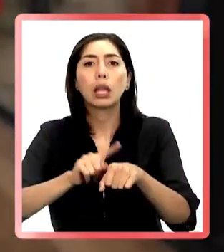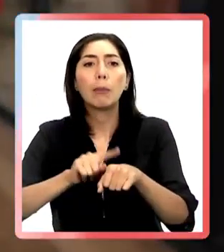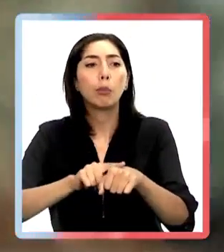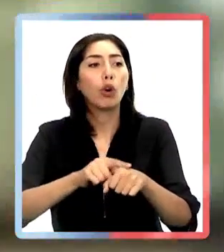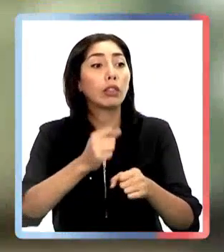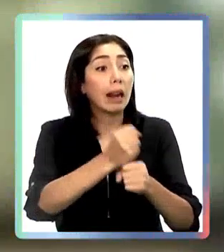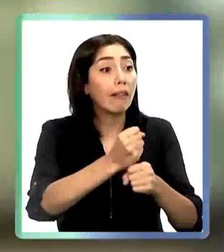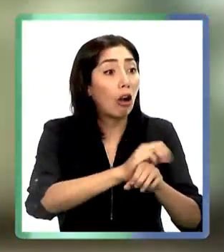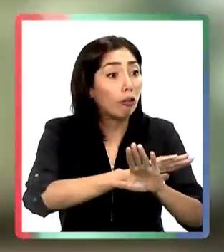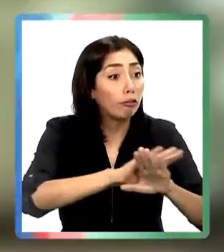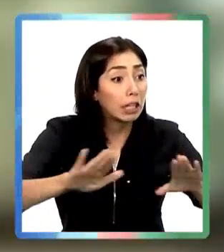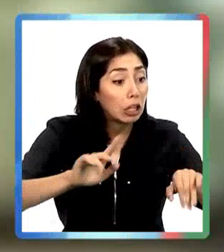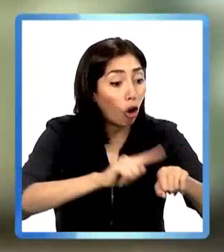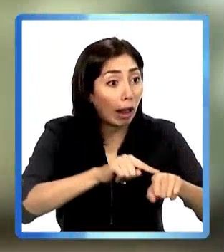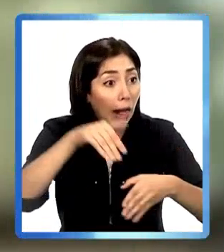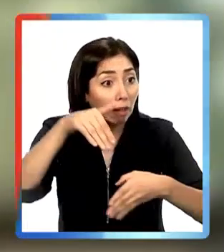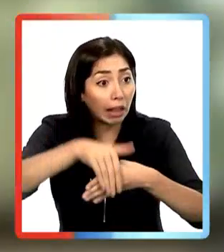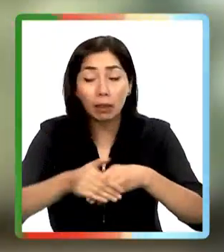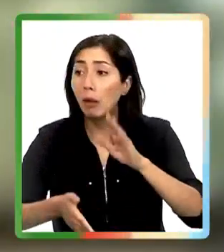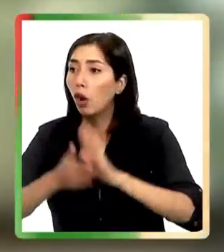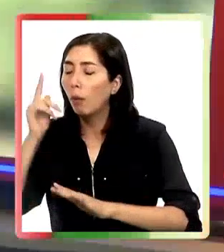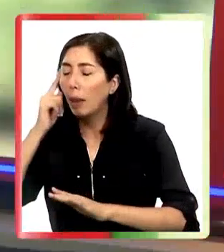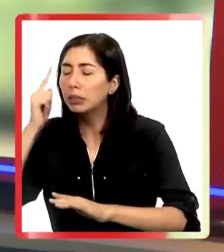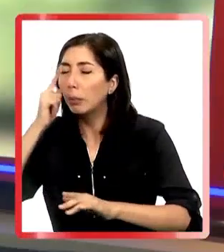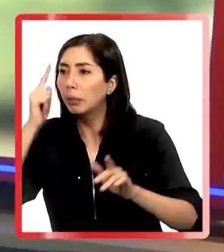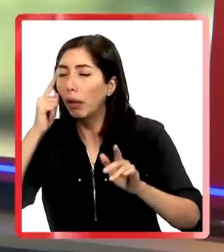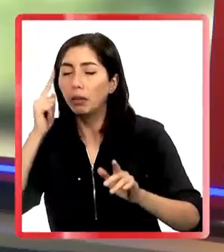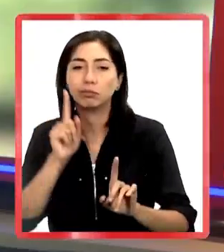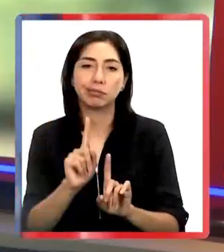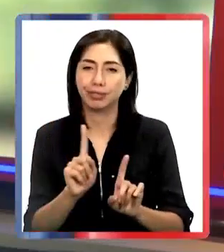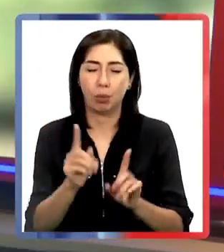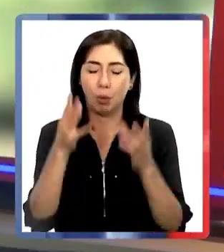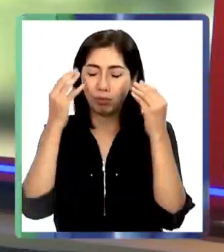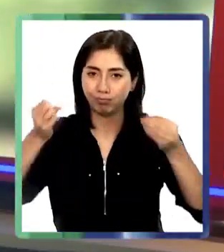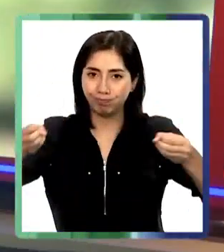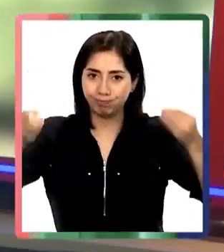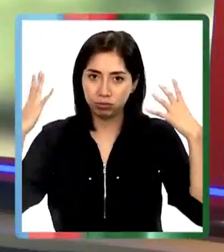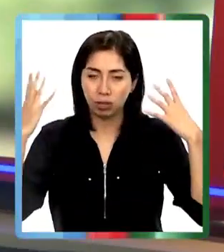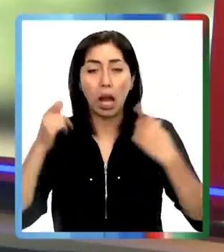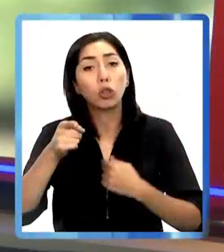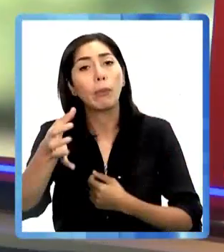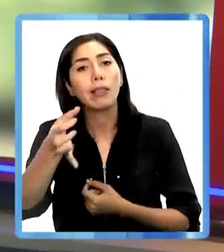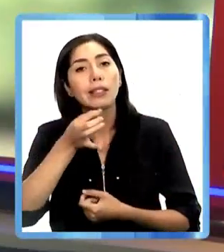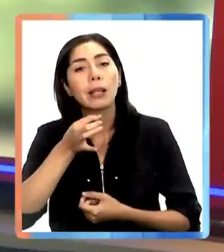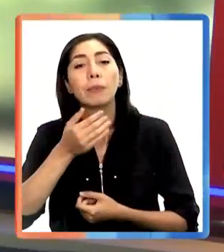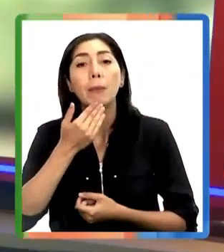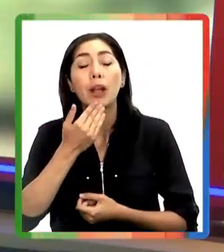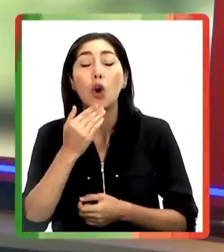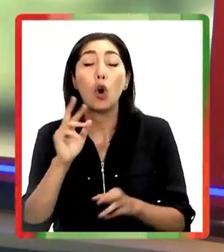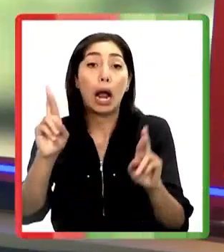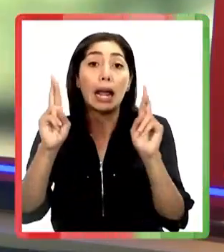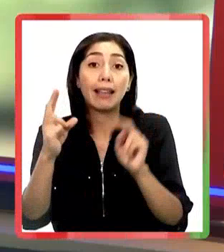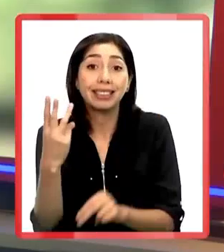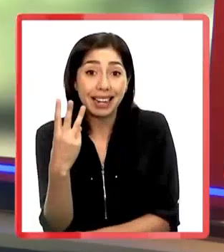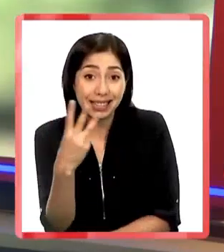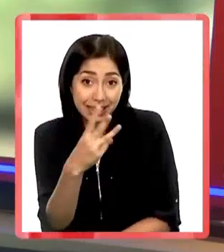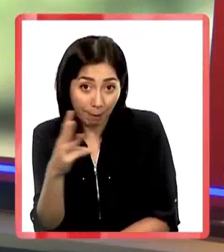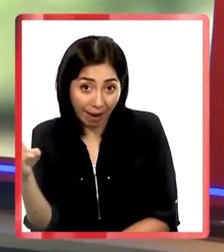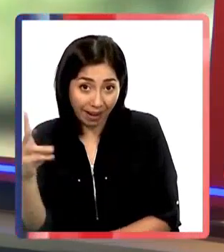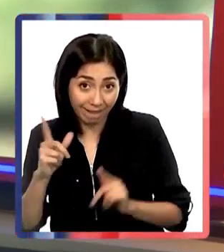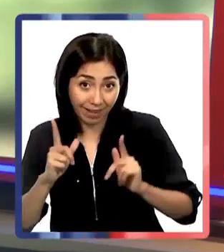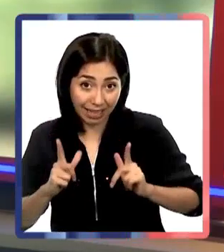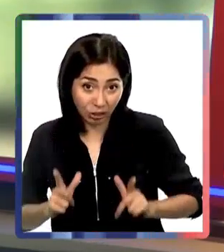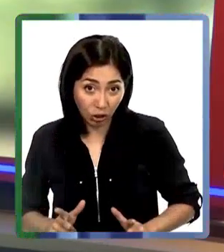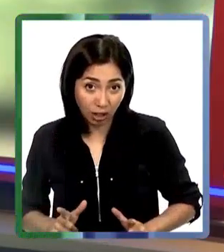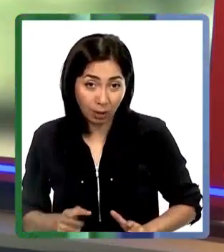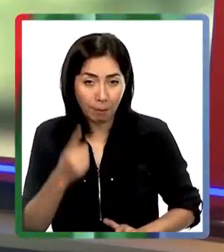tiempo después de que ya ha salido del trabajo. Usted lo mencionaba también que lo ideal es salir de vacaciones 3 semanas,